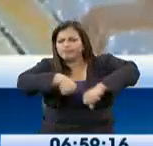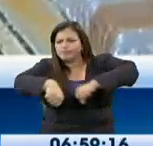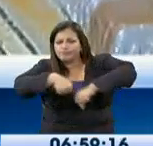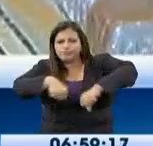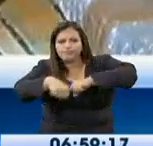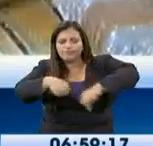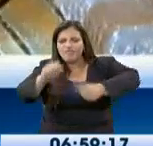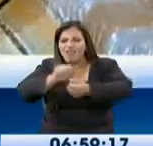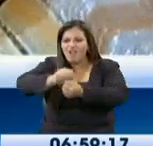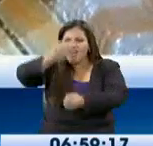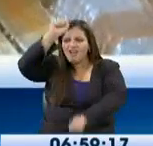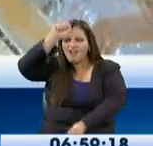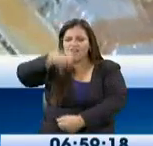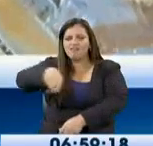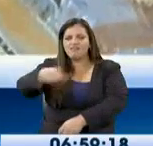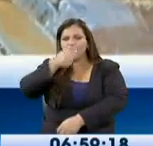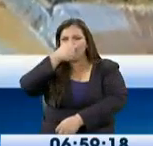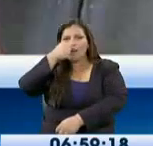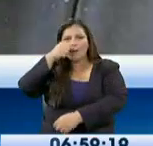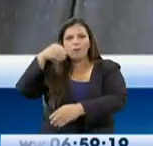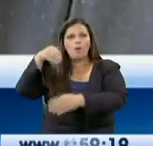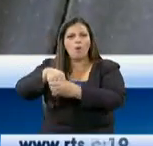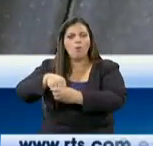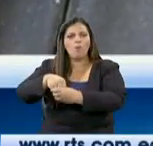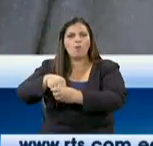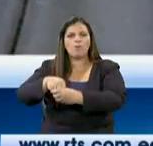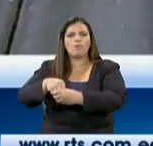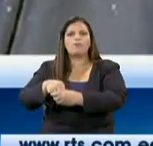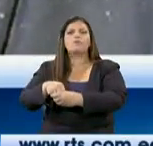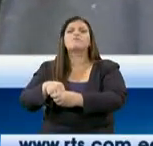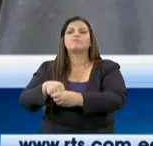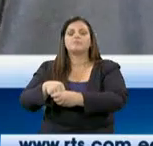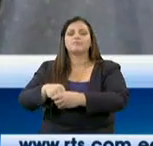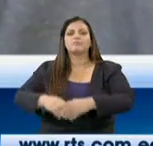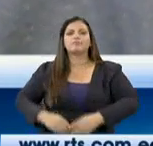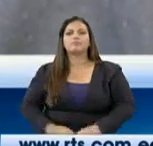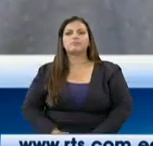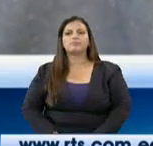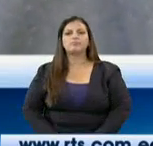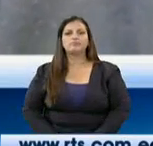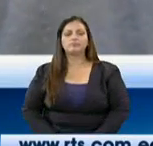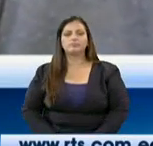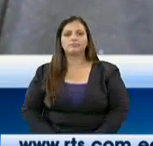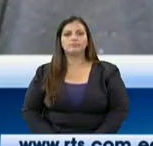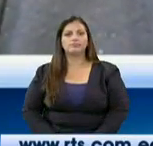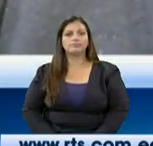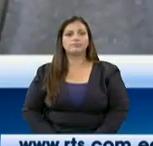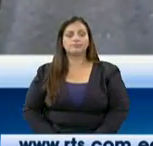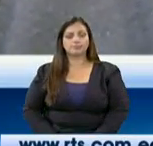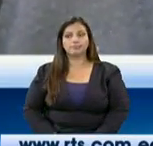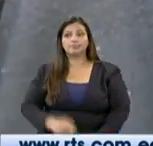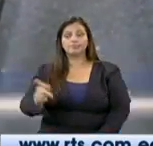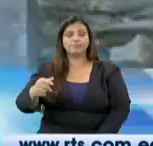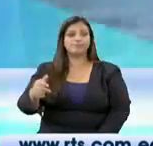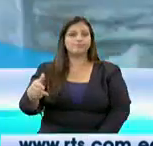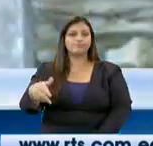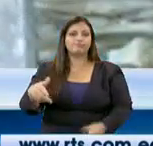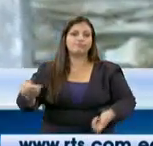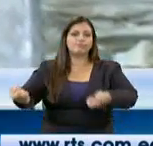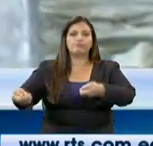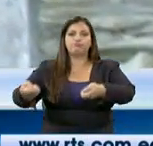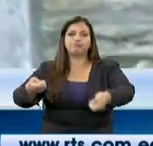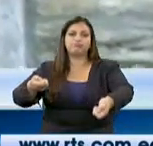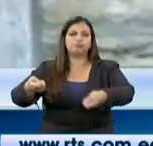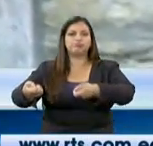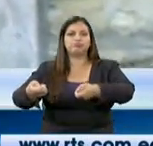llegue hasta las dependencias de la exportadora. Se lo detuvo con antelación a que llegue al exportador y que pueda generarle un problema